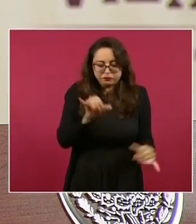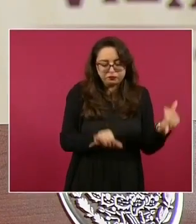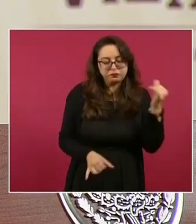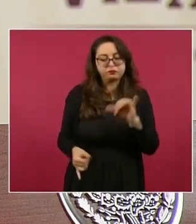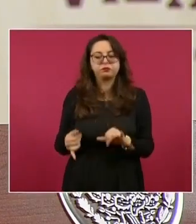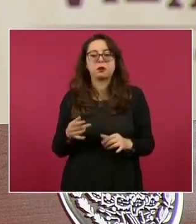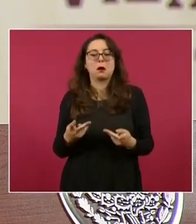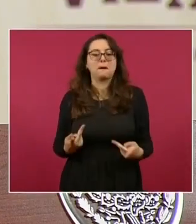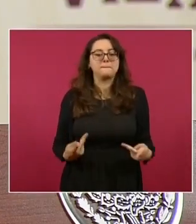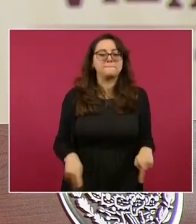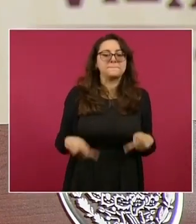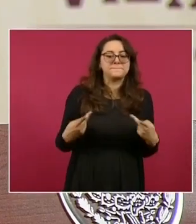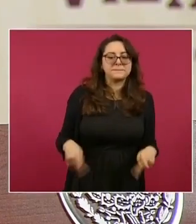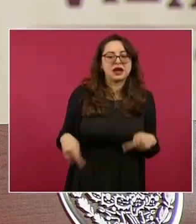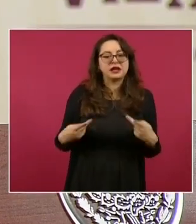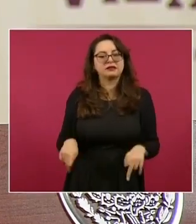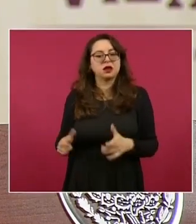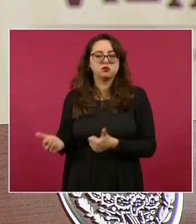Pero afortunadamente